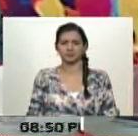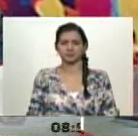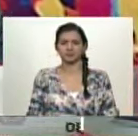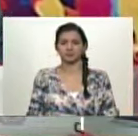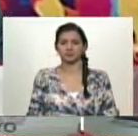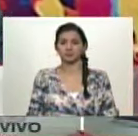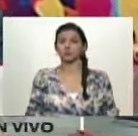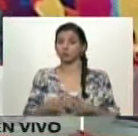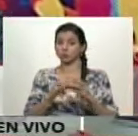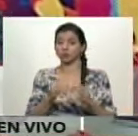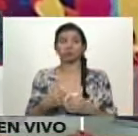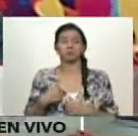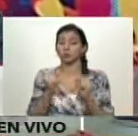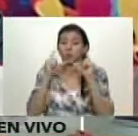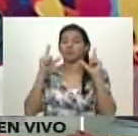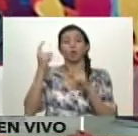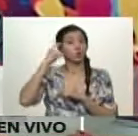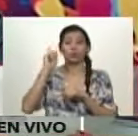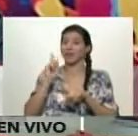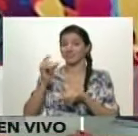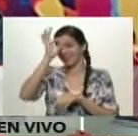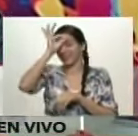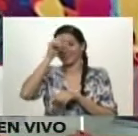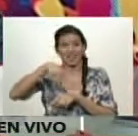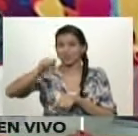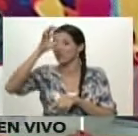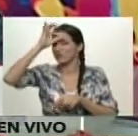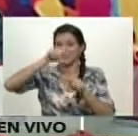Todos ellos se están enterando ahorita.